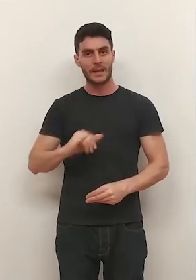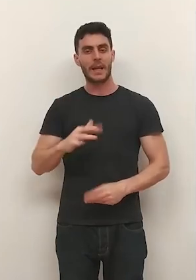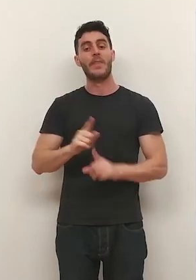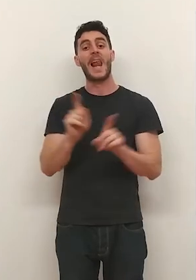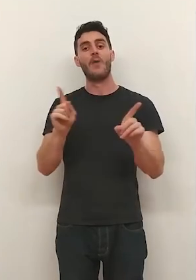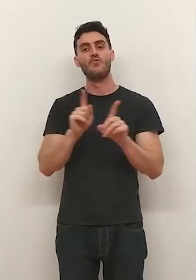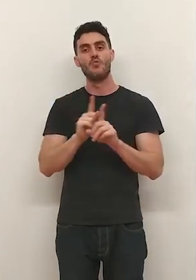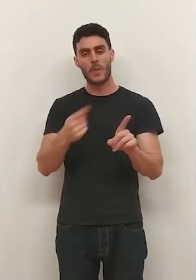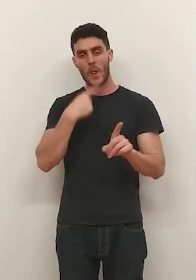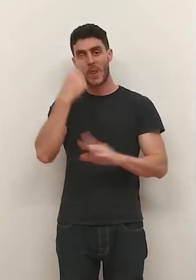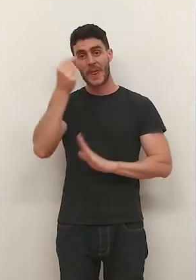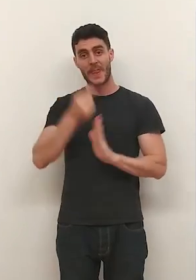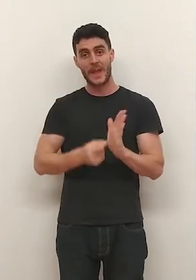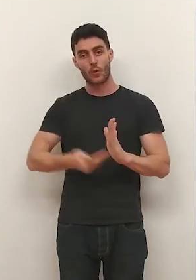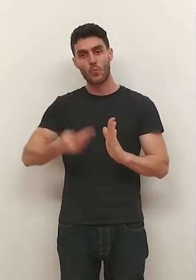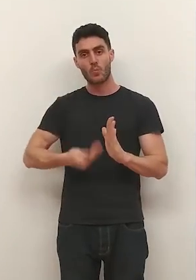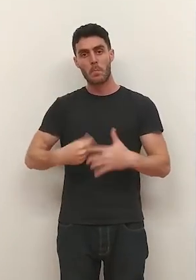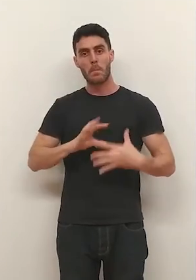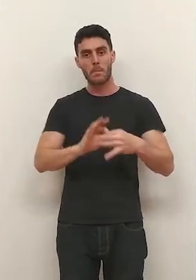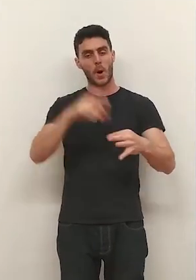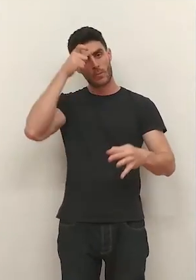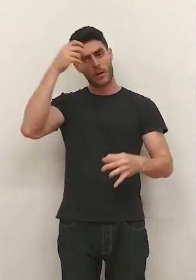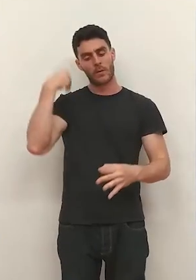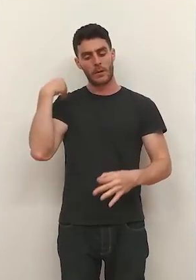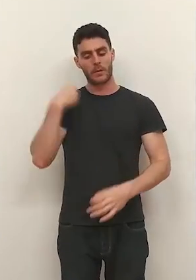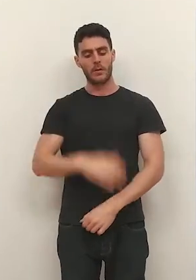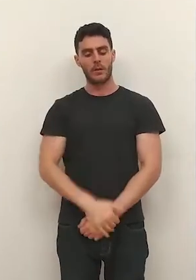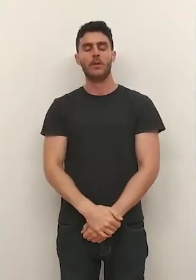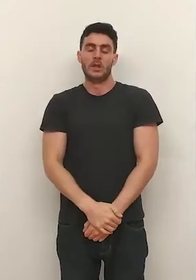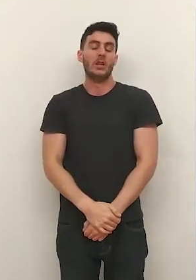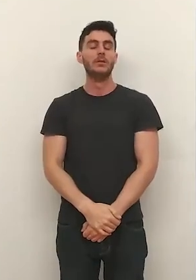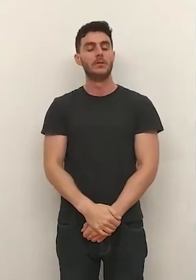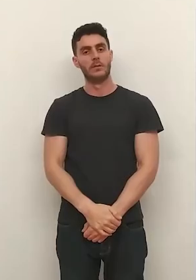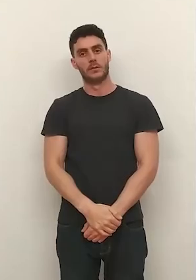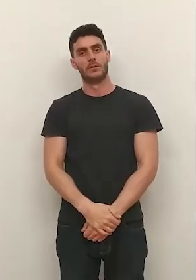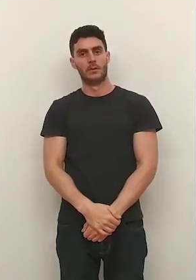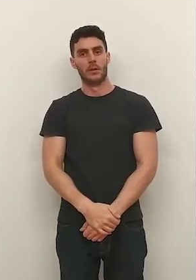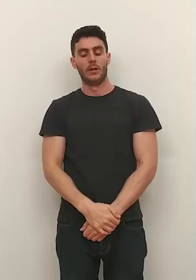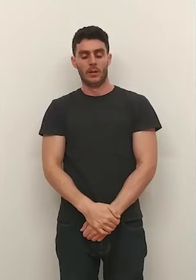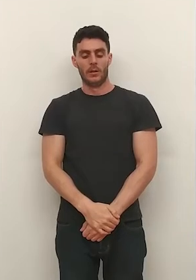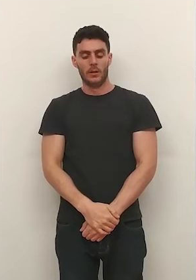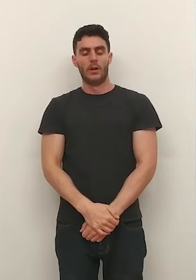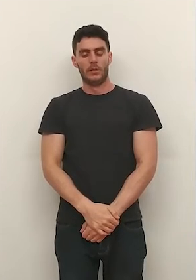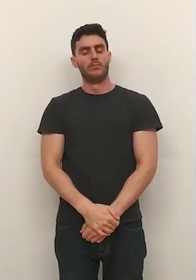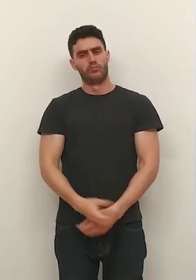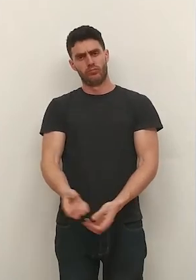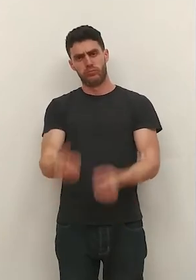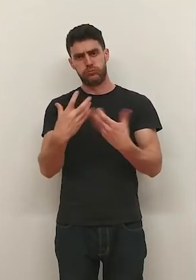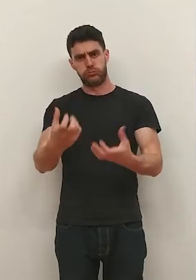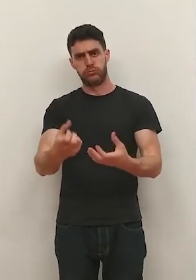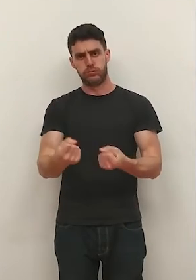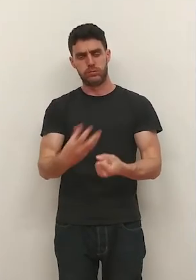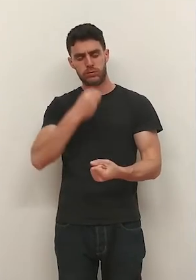que destaca la importancia de los datos referidos al municipio. Sí que nos dejó una cantidad de